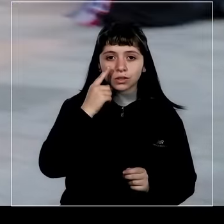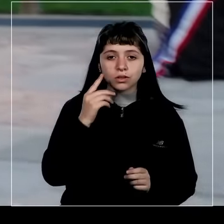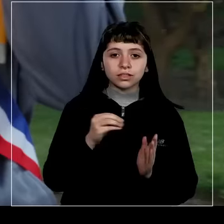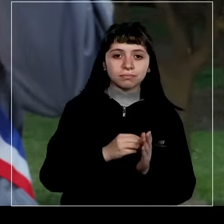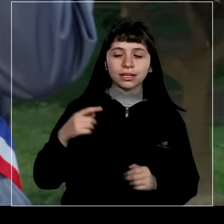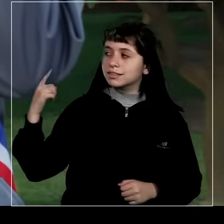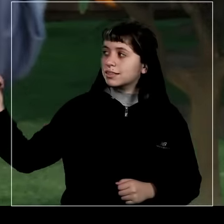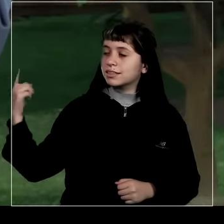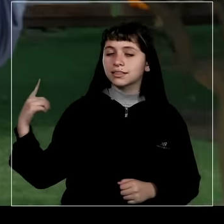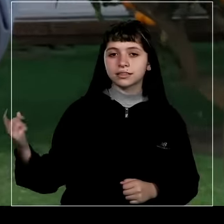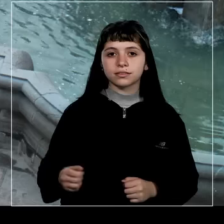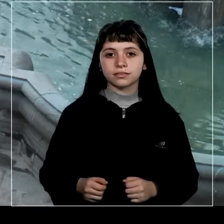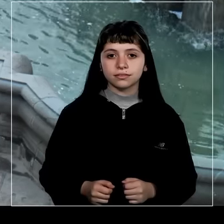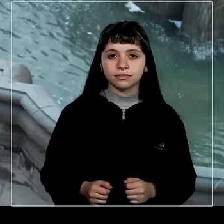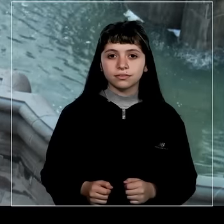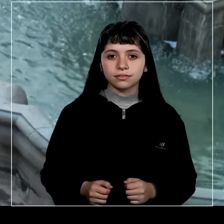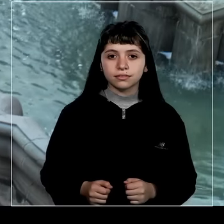Conoce más acerca de nuestros derechos en